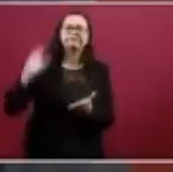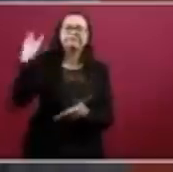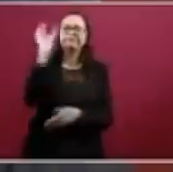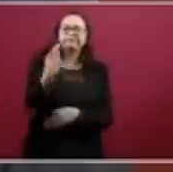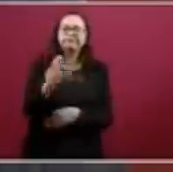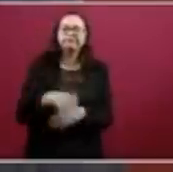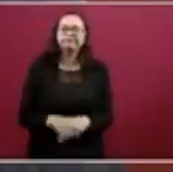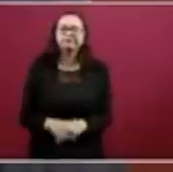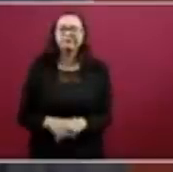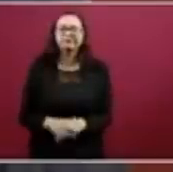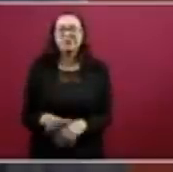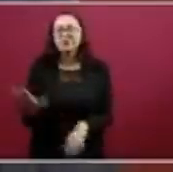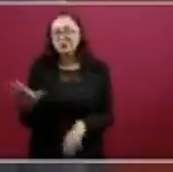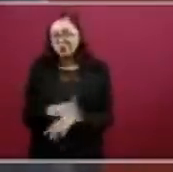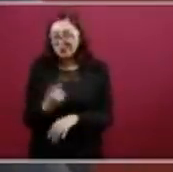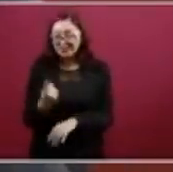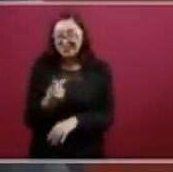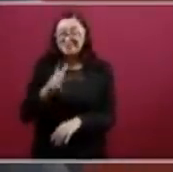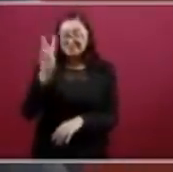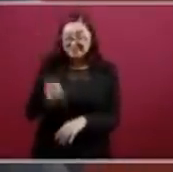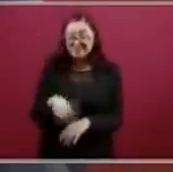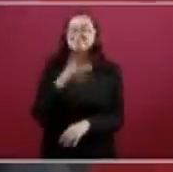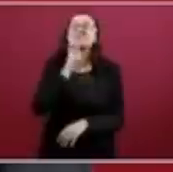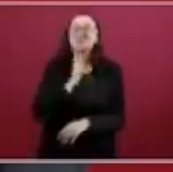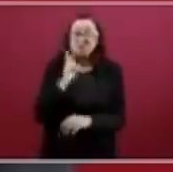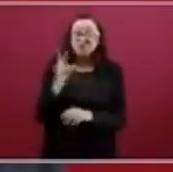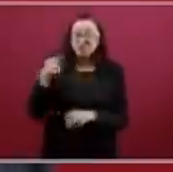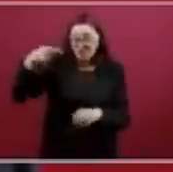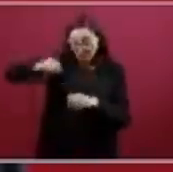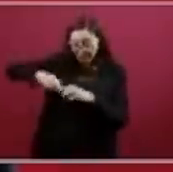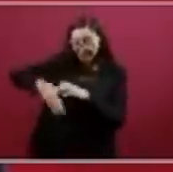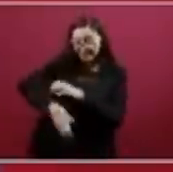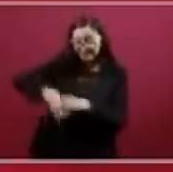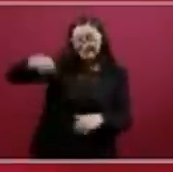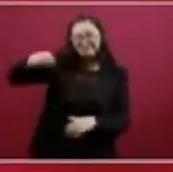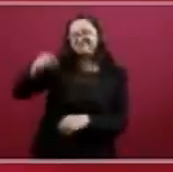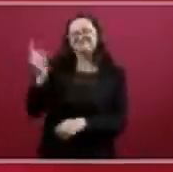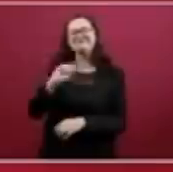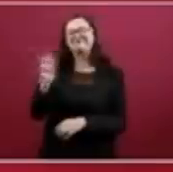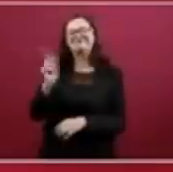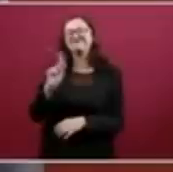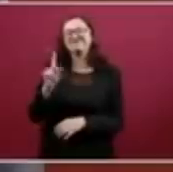porque no les importaba sacar petróleo. Lo que les interesaba